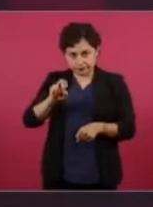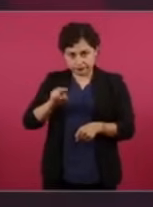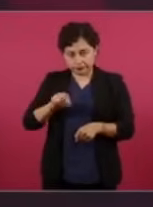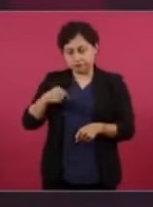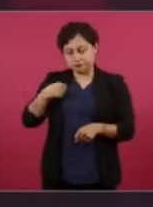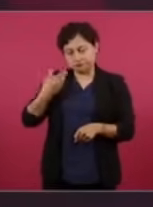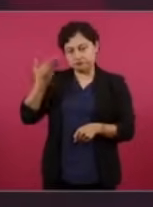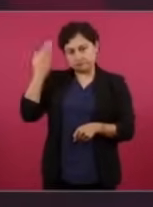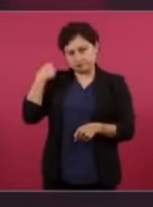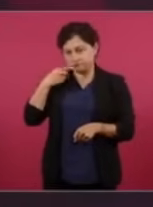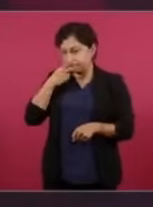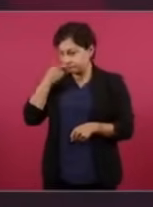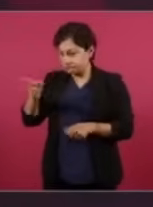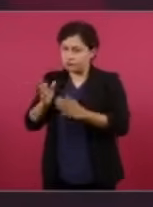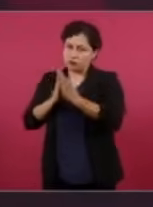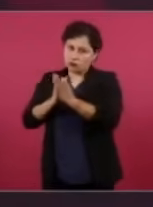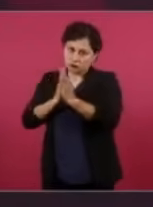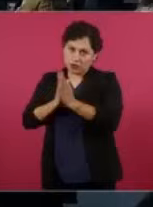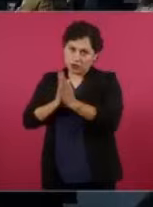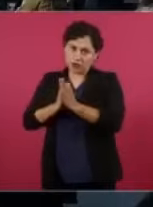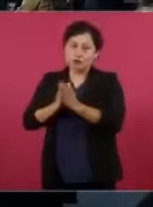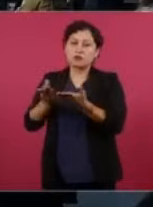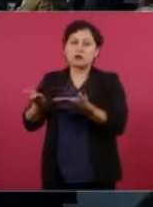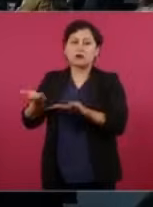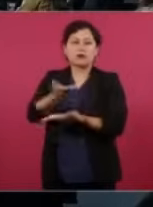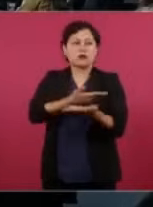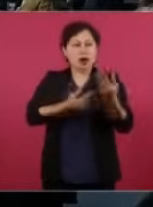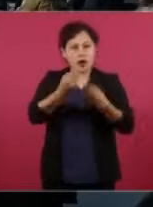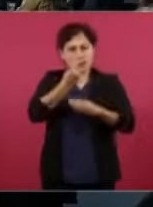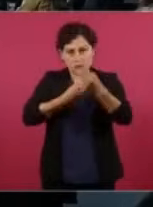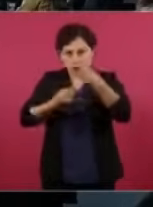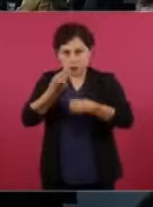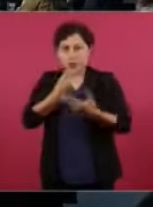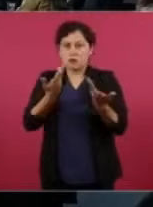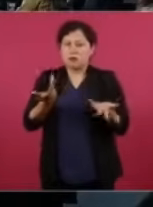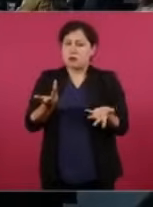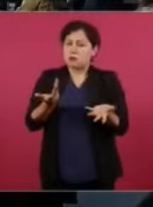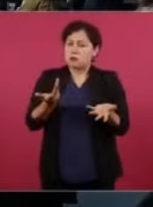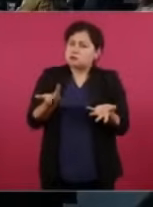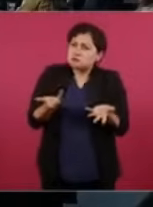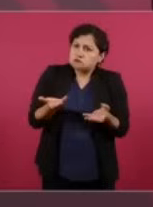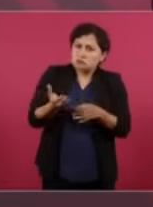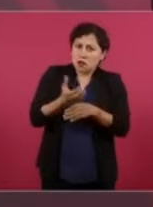pues hay que prepararle un desayuno, ¿no? Un café.